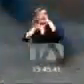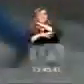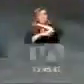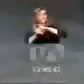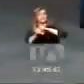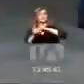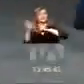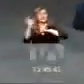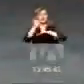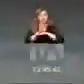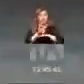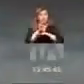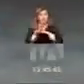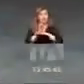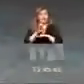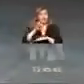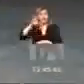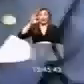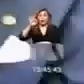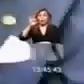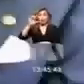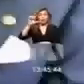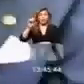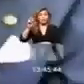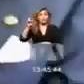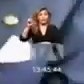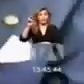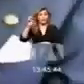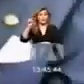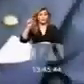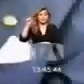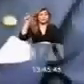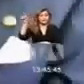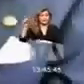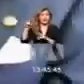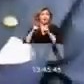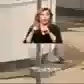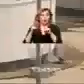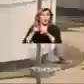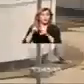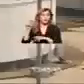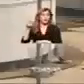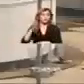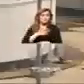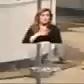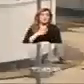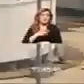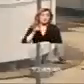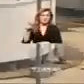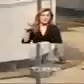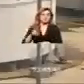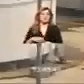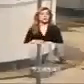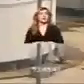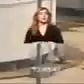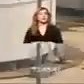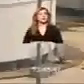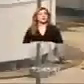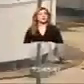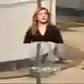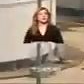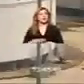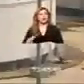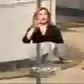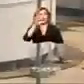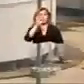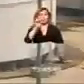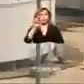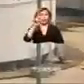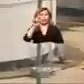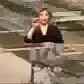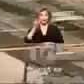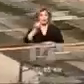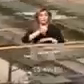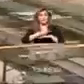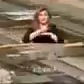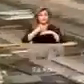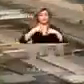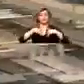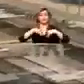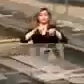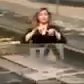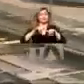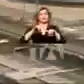Pablo Flores, quien incluso reconoció que Barrera era un conocido suyo. Flores sigue en el cargo, mientras que en la parte jurídica,